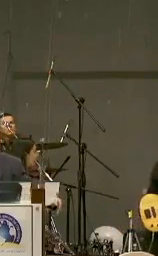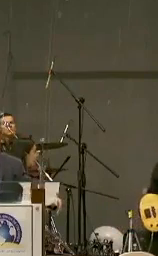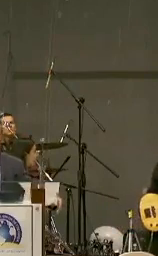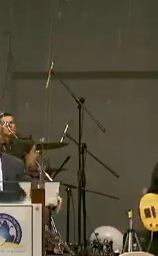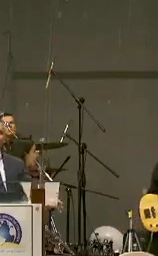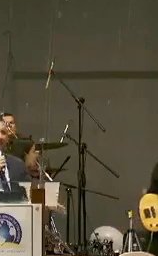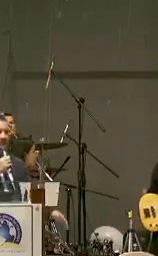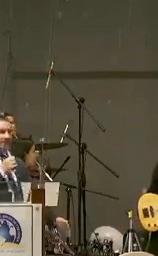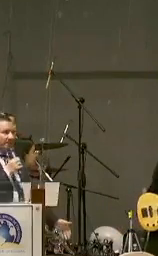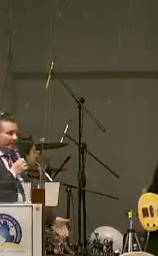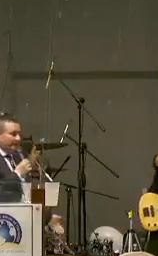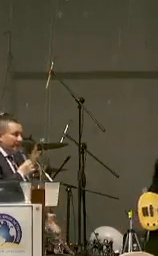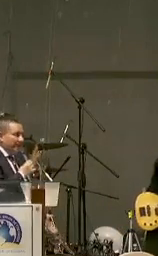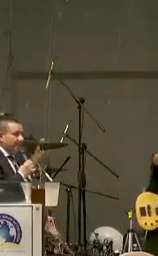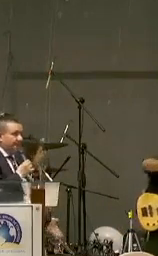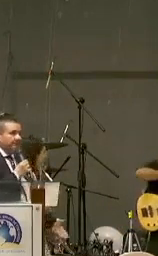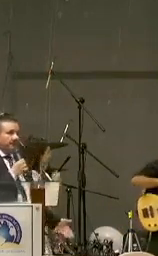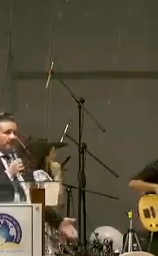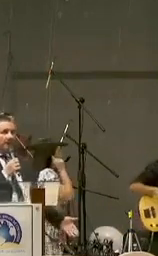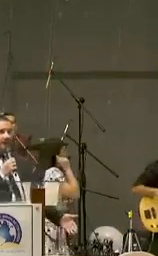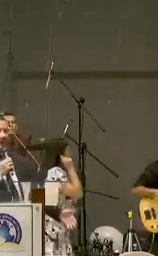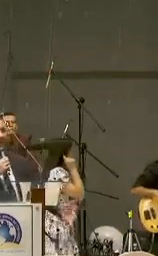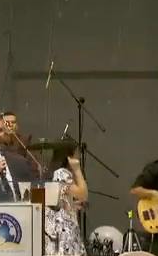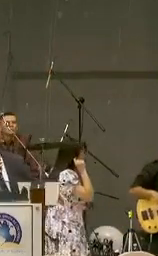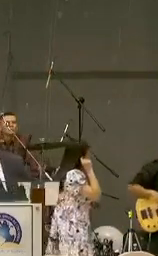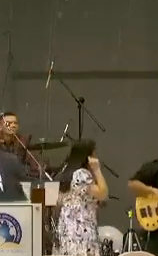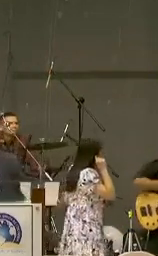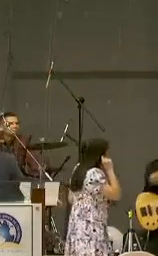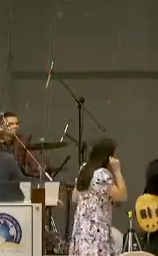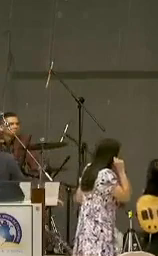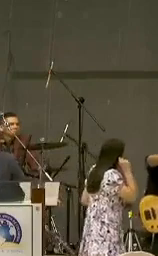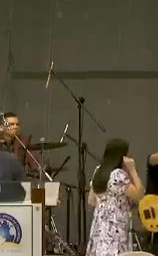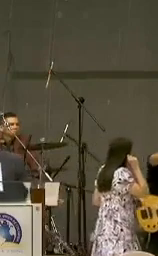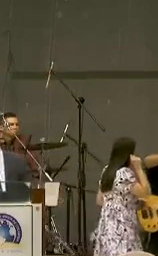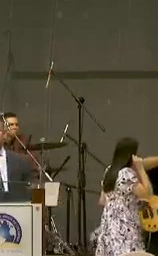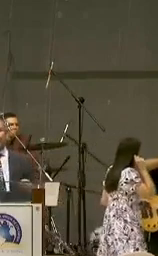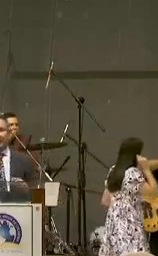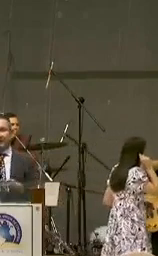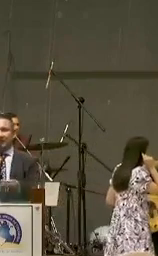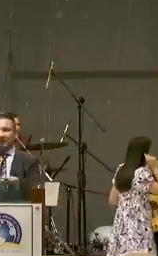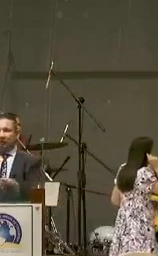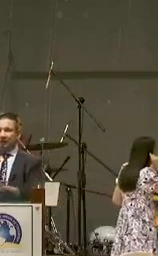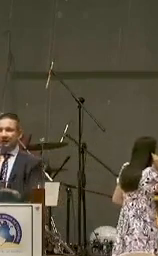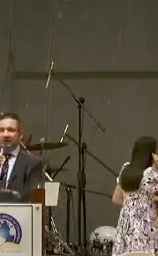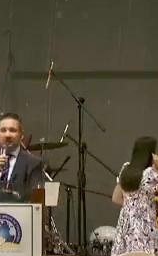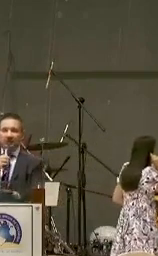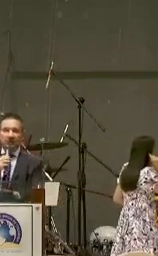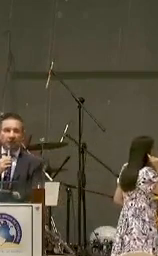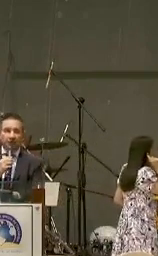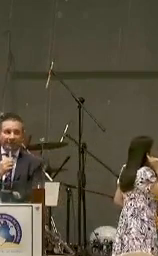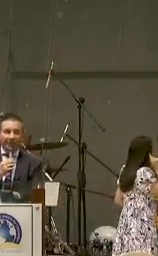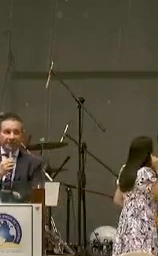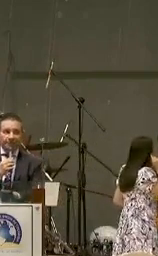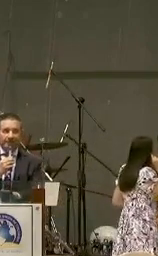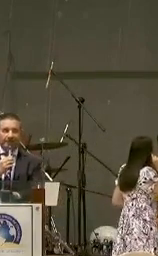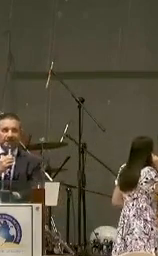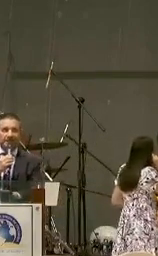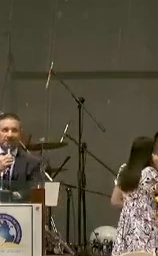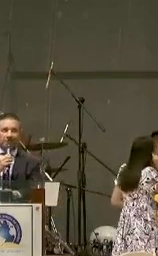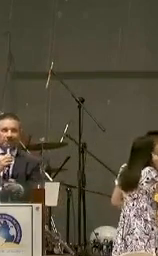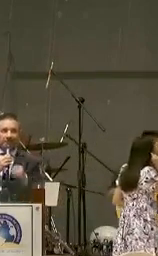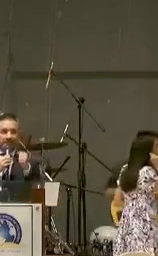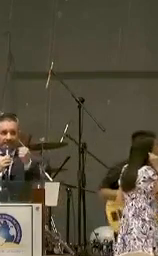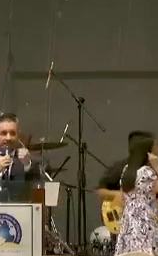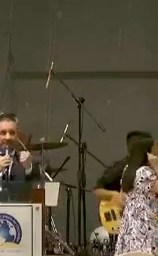antes agradecerle a nuestra hermana Milena, que hace parte del Comité Nacional de las Damas Dorcas, por dejarse usar del